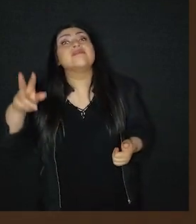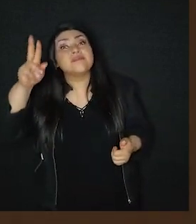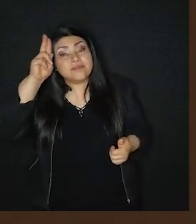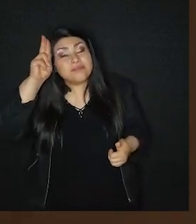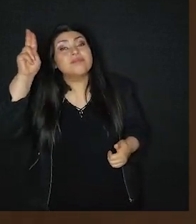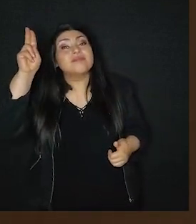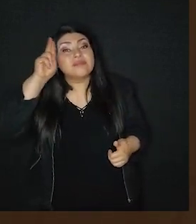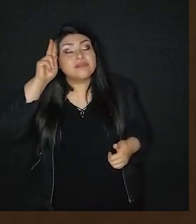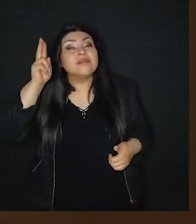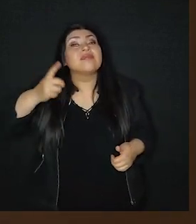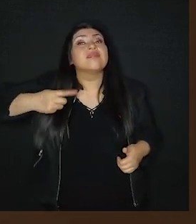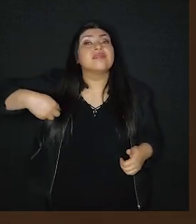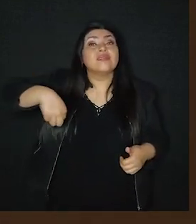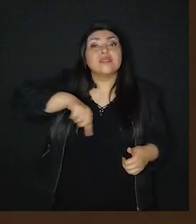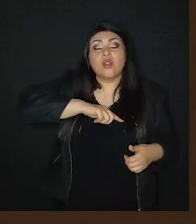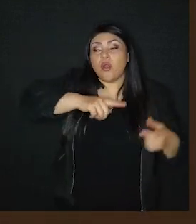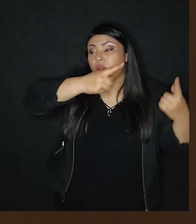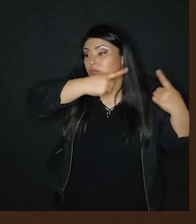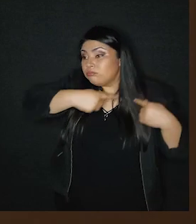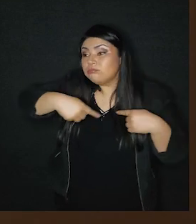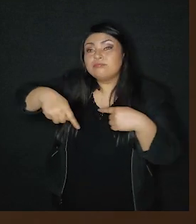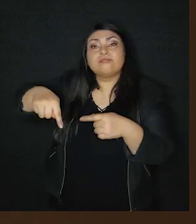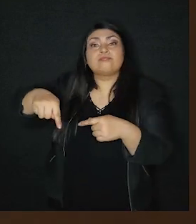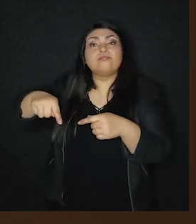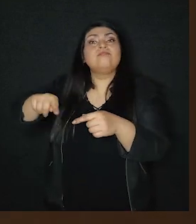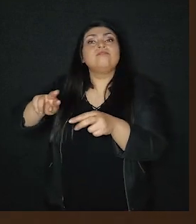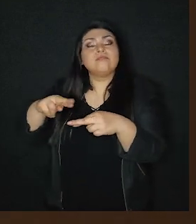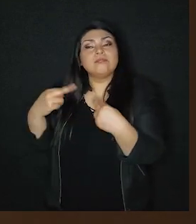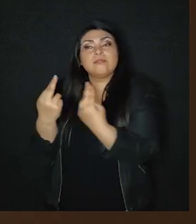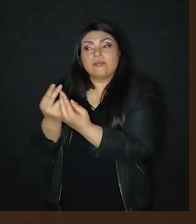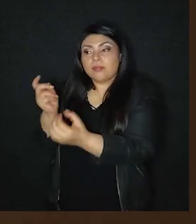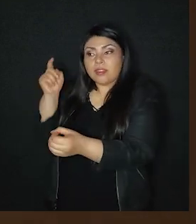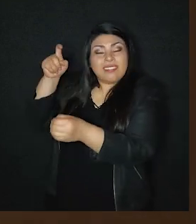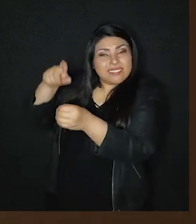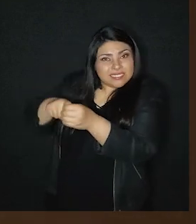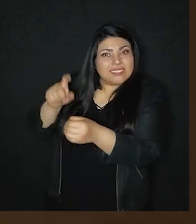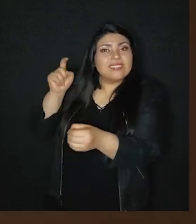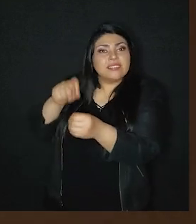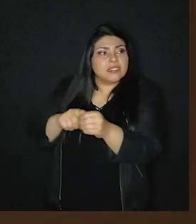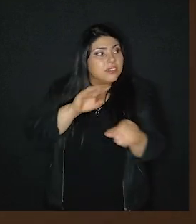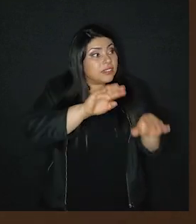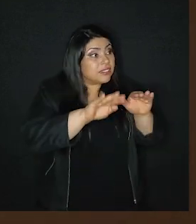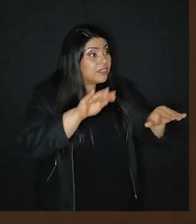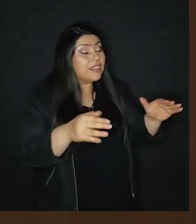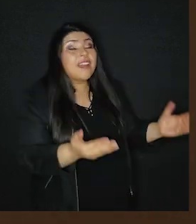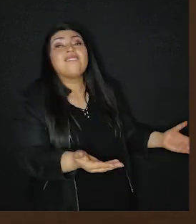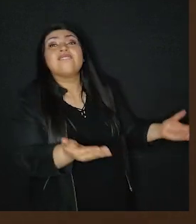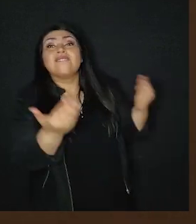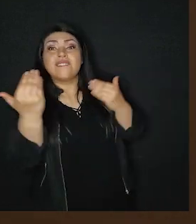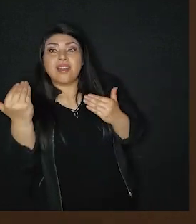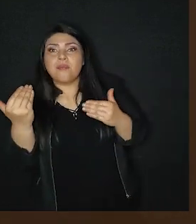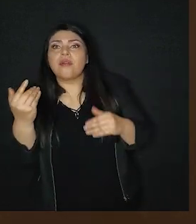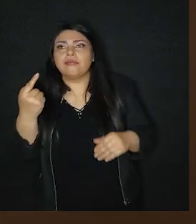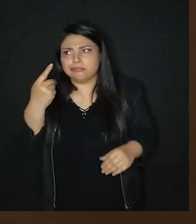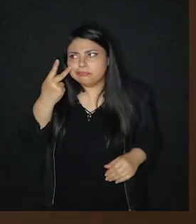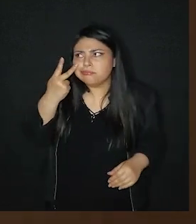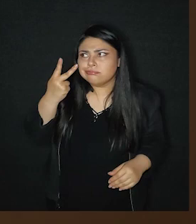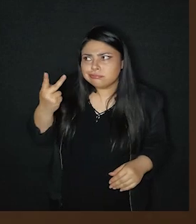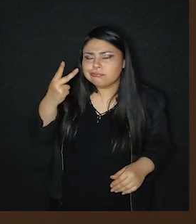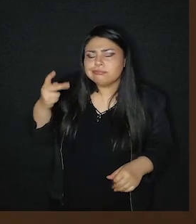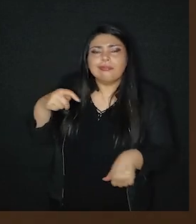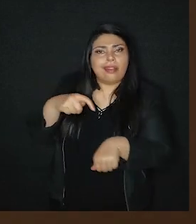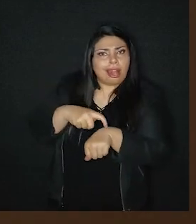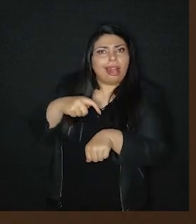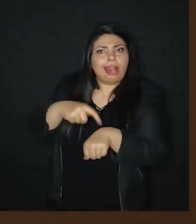de congregarnos Como algunos sean por costumbres sino exhortándonos unos a los otros y mucho más al ver que el